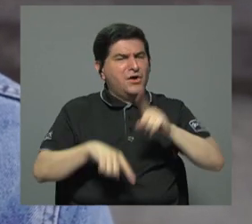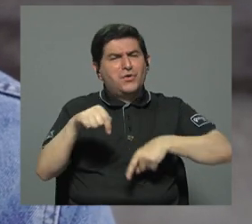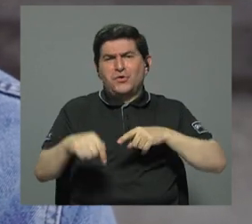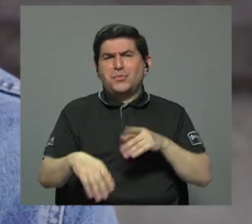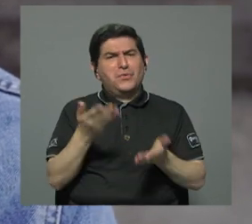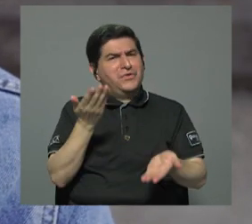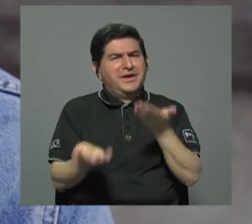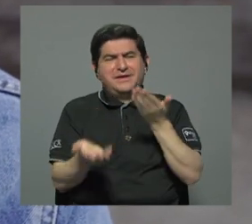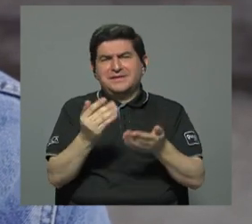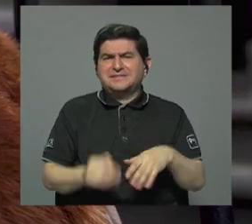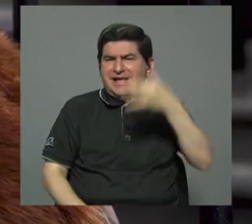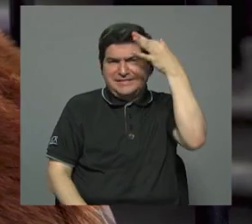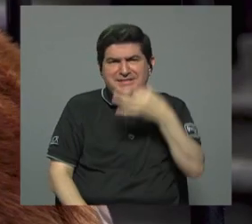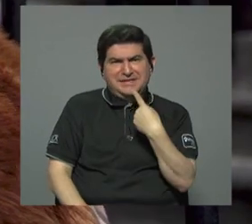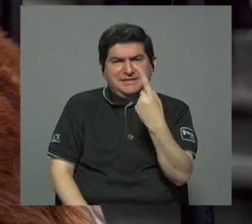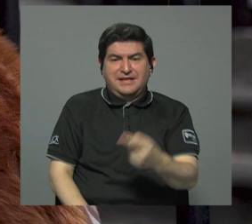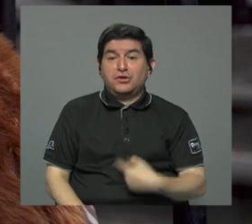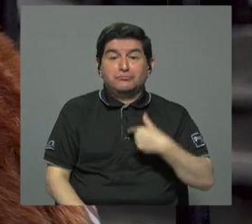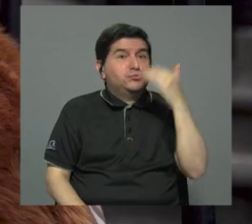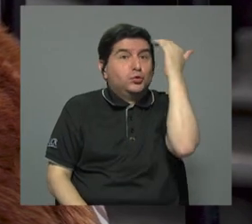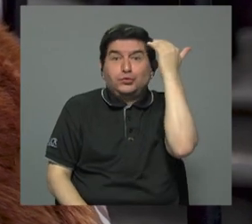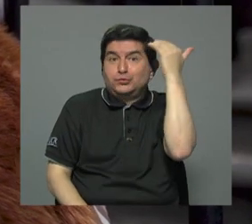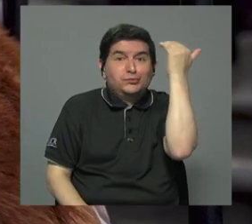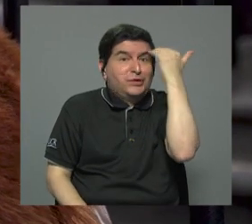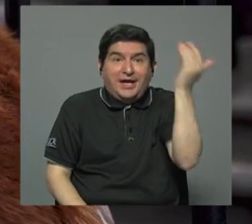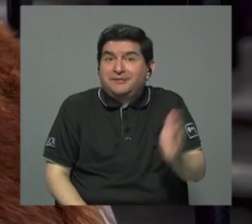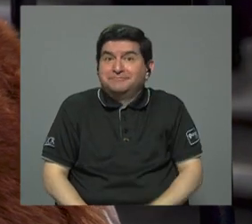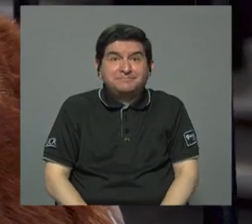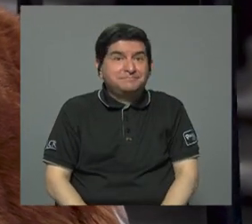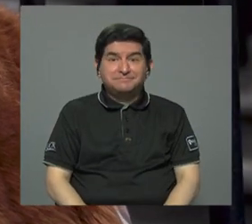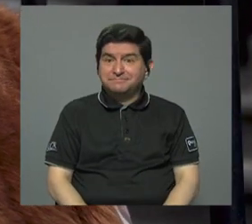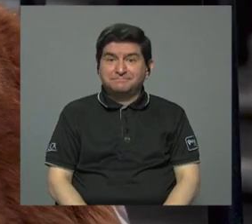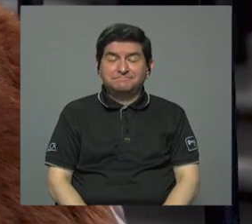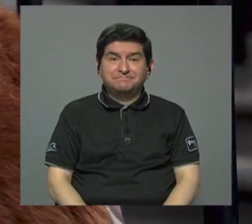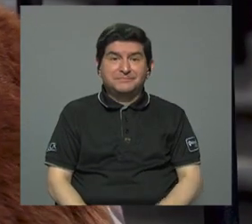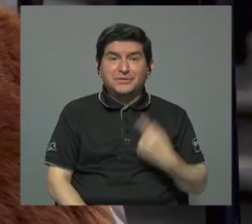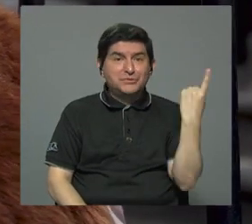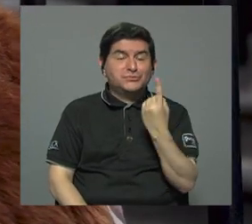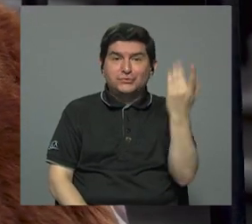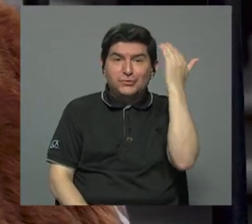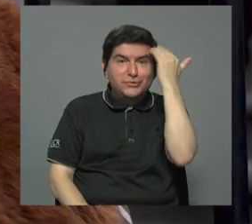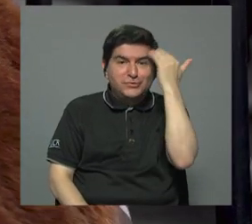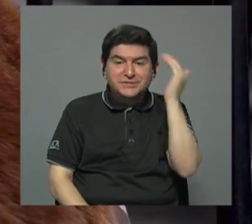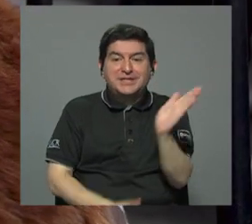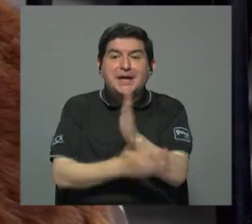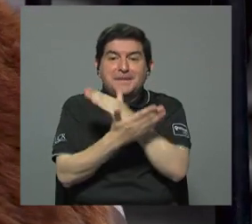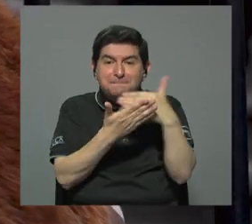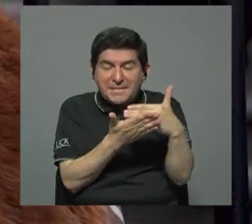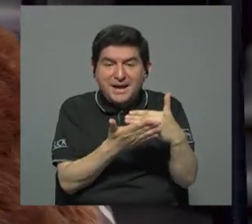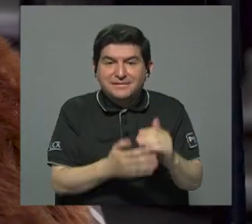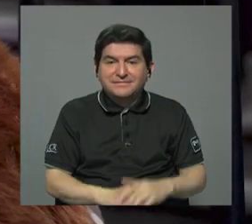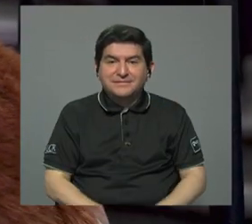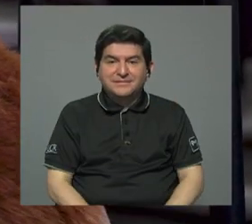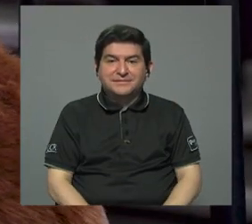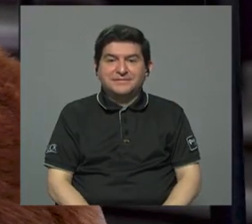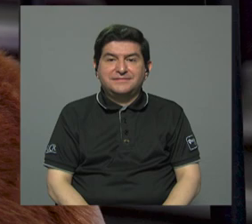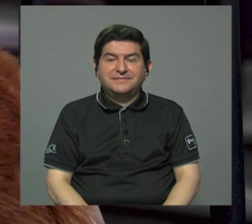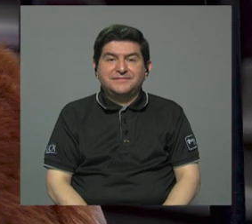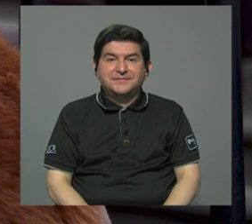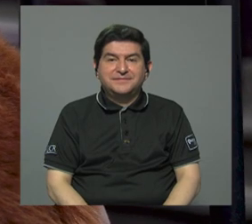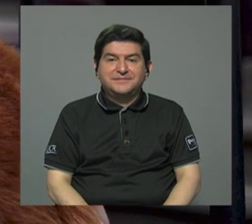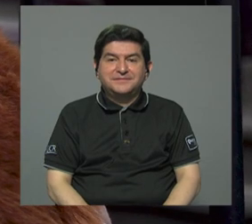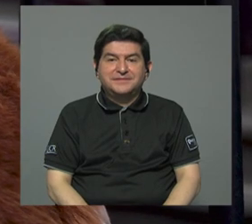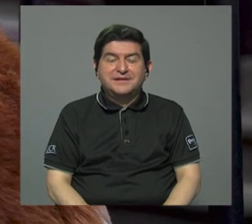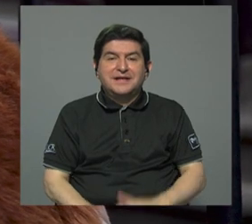como brindar un criterio. No sé, lo único que sé es que una parte de lo que